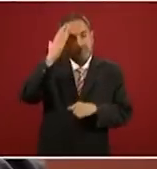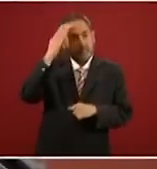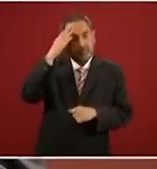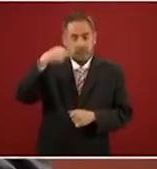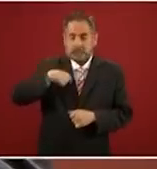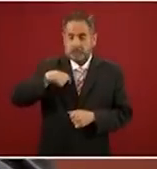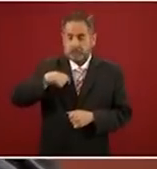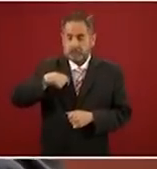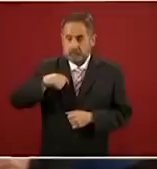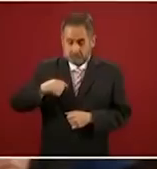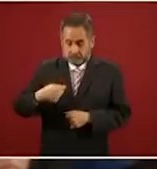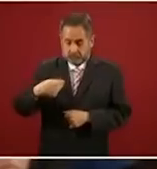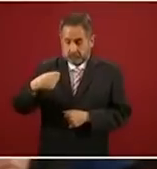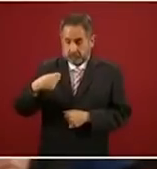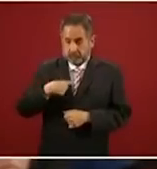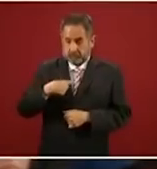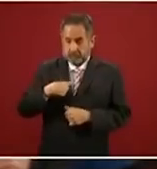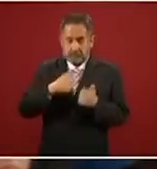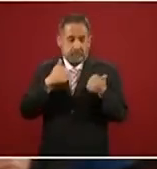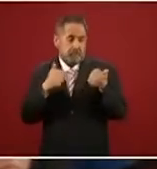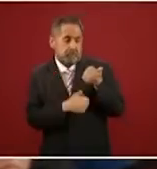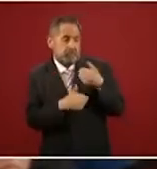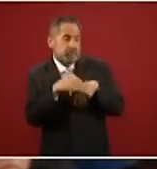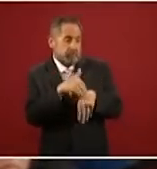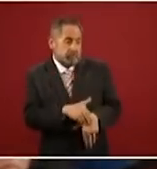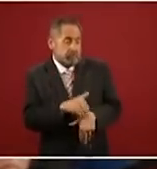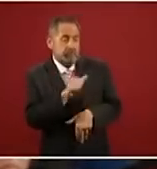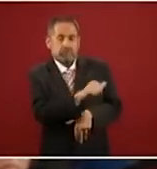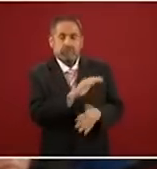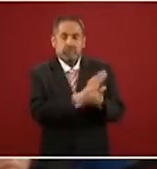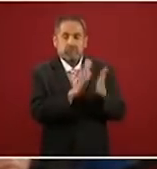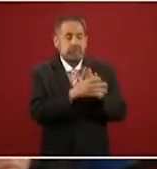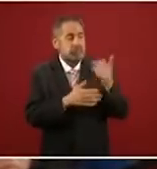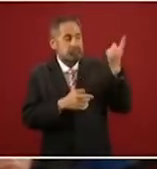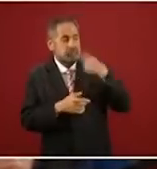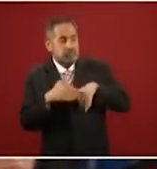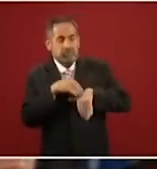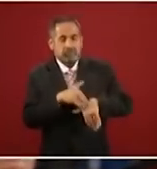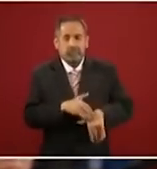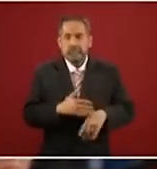estaban al servicio de la delincuencia